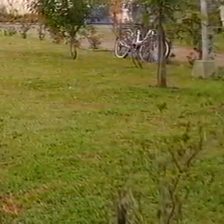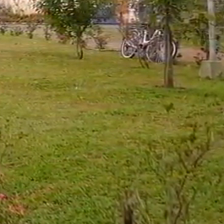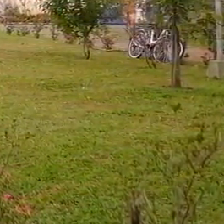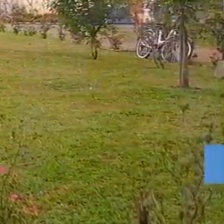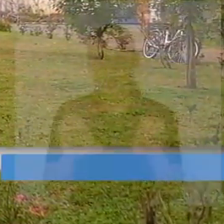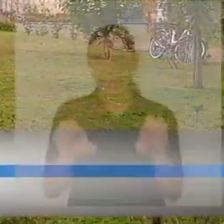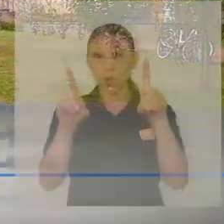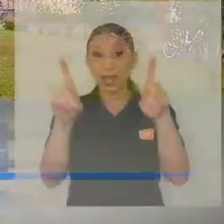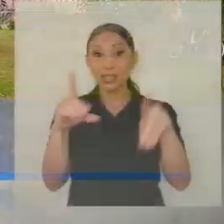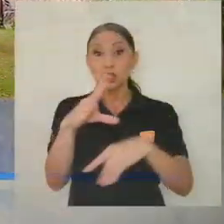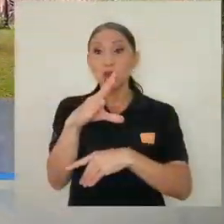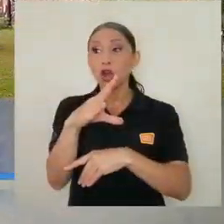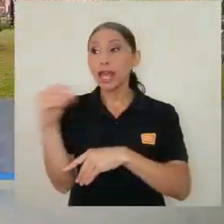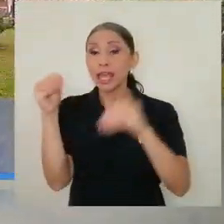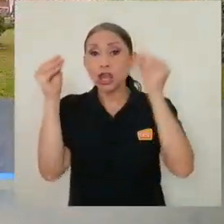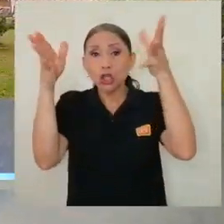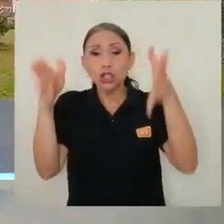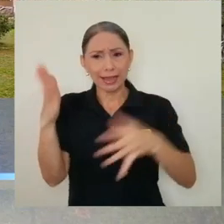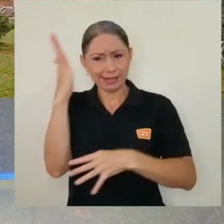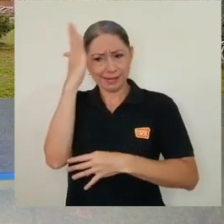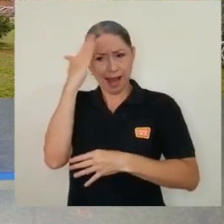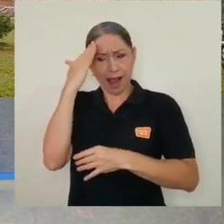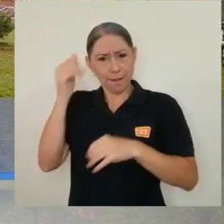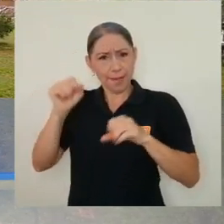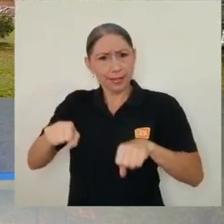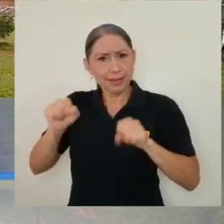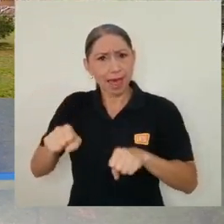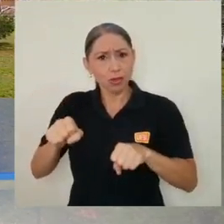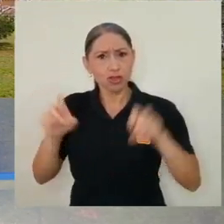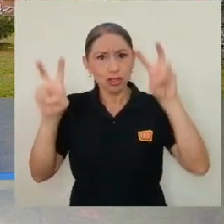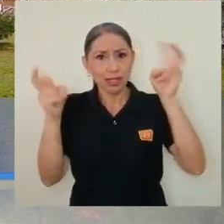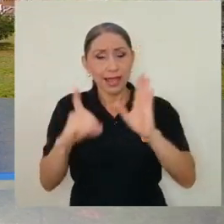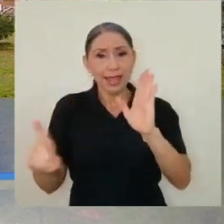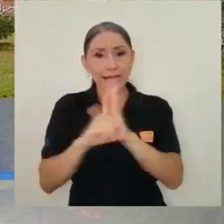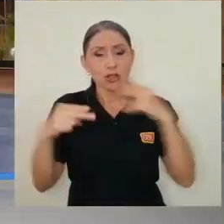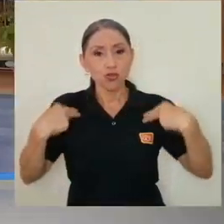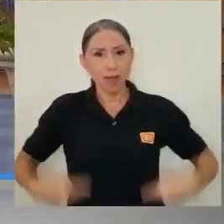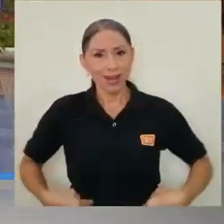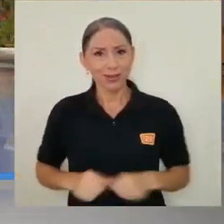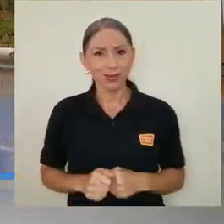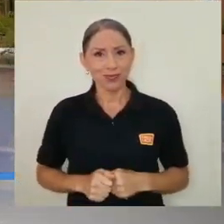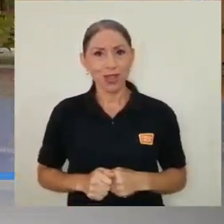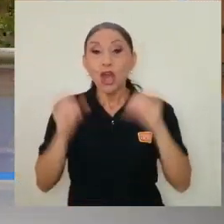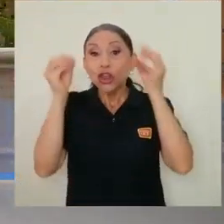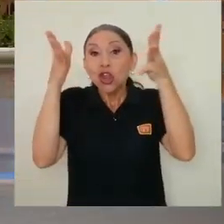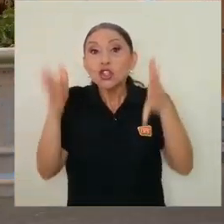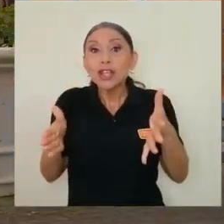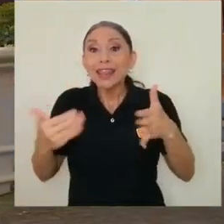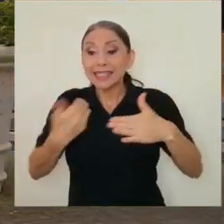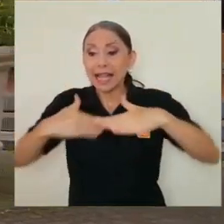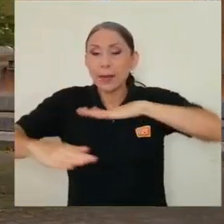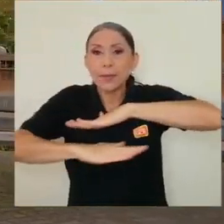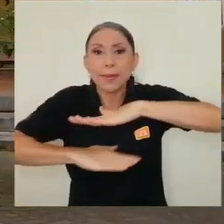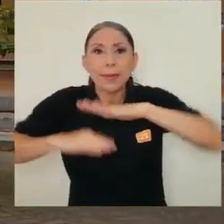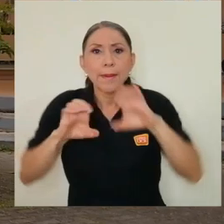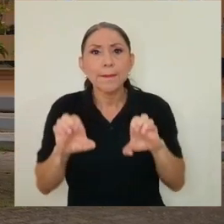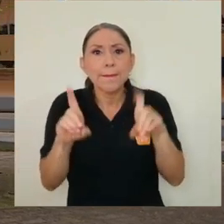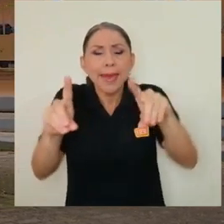la educación y docentes capacitados en la temática de los derechos humanos docentes sustentados en una